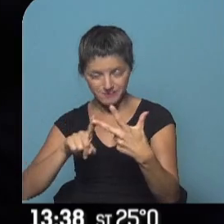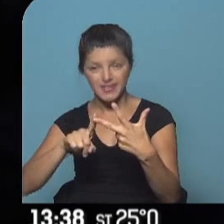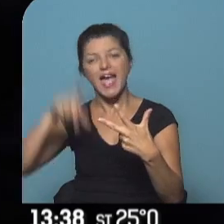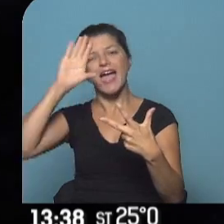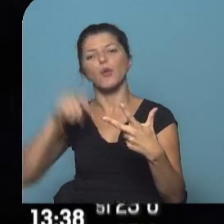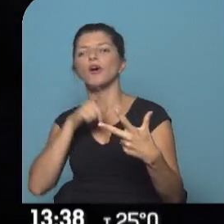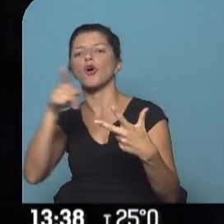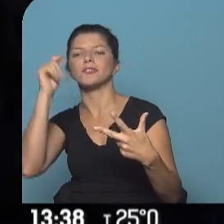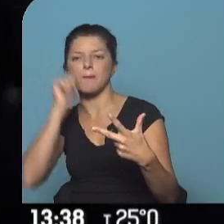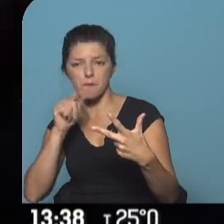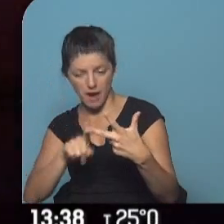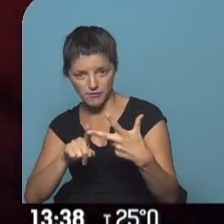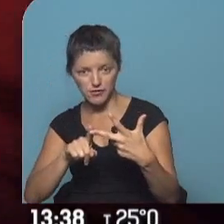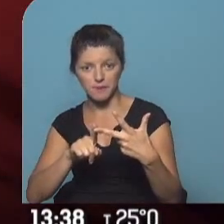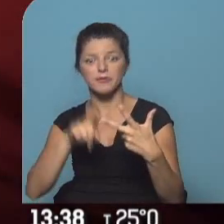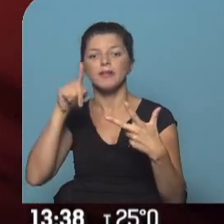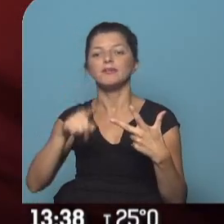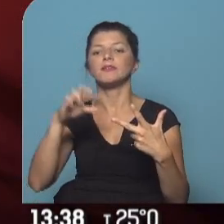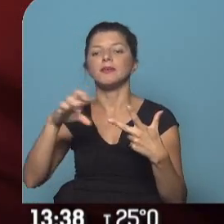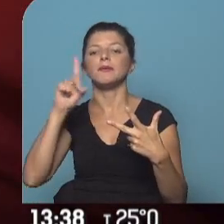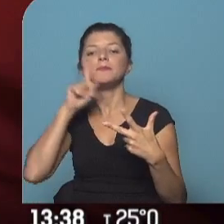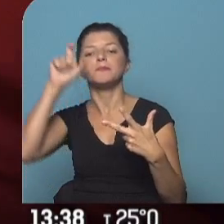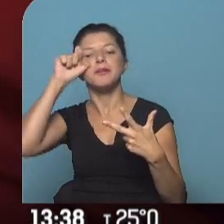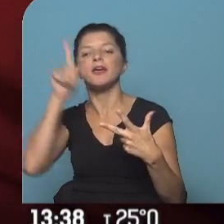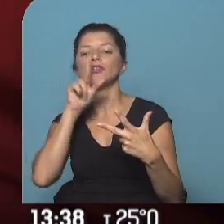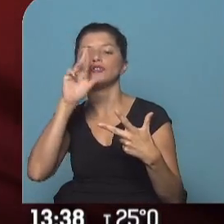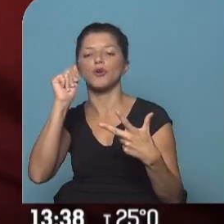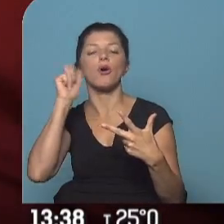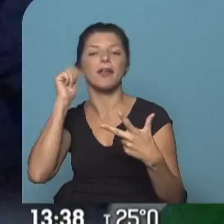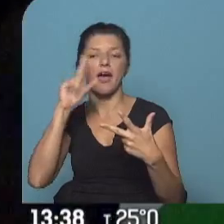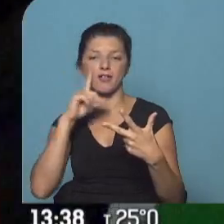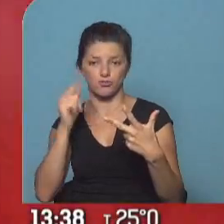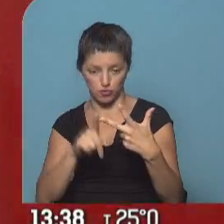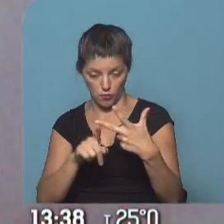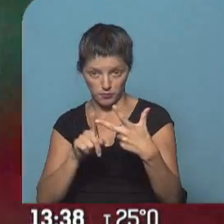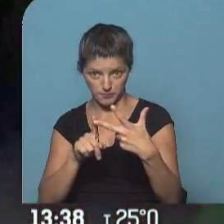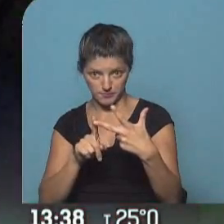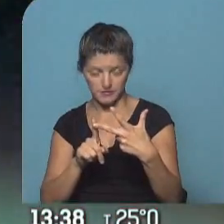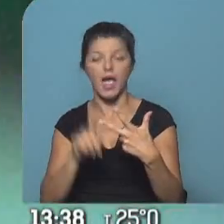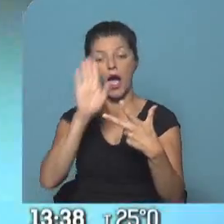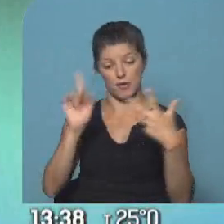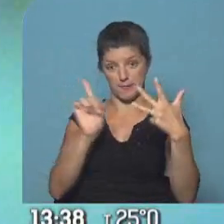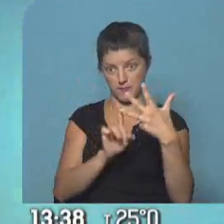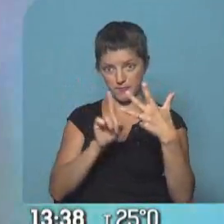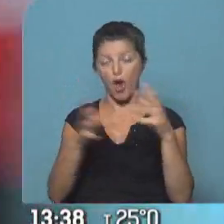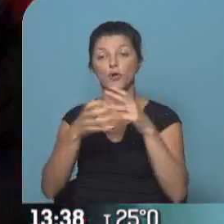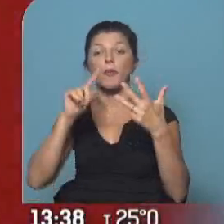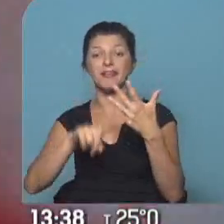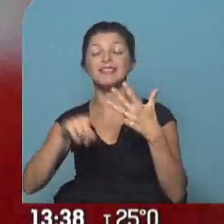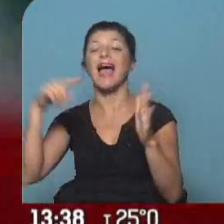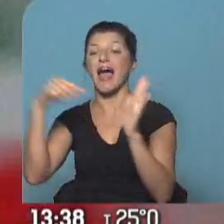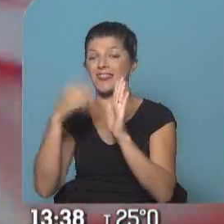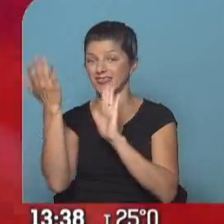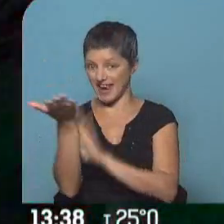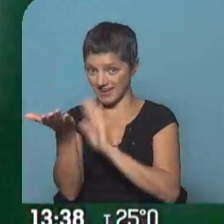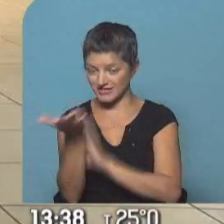Pietro Grasso, hoy con un 7% de intención de voto. La centro-derecha, entre tanto, intenta repetir el triunfo obtenido